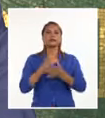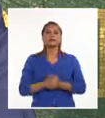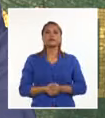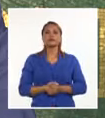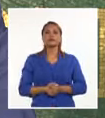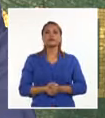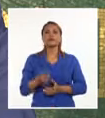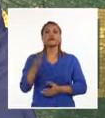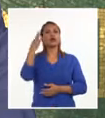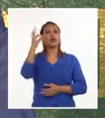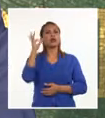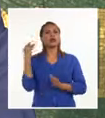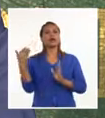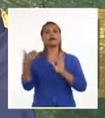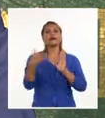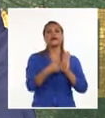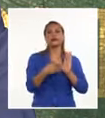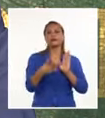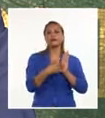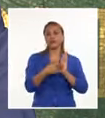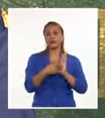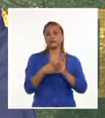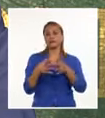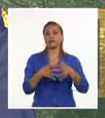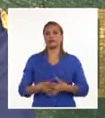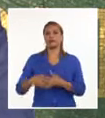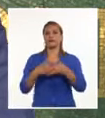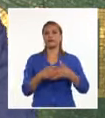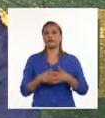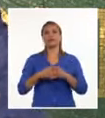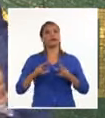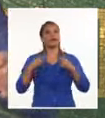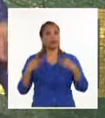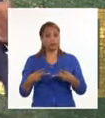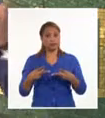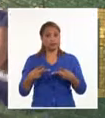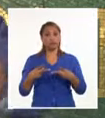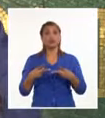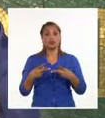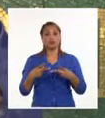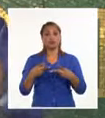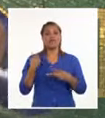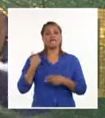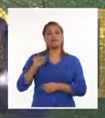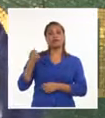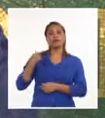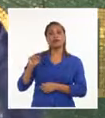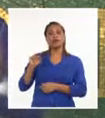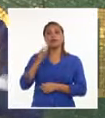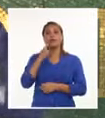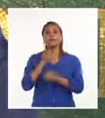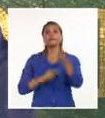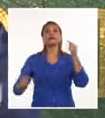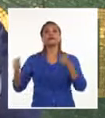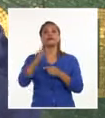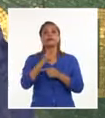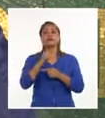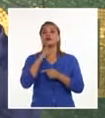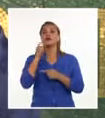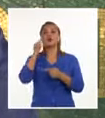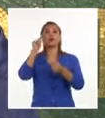de injerencia y de intervencionismo. Y reitero, subrayo, de violación de los principios y propósitos